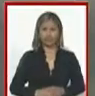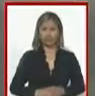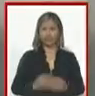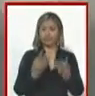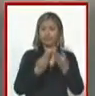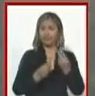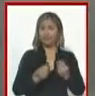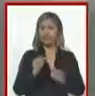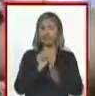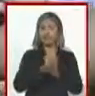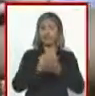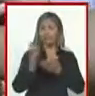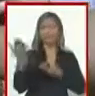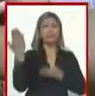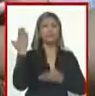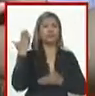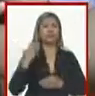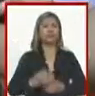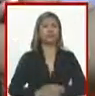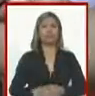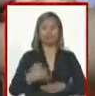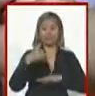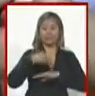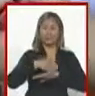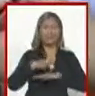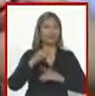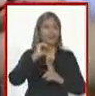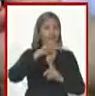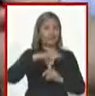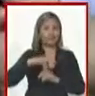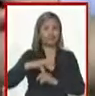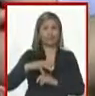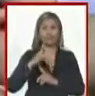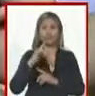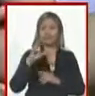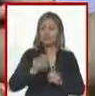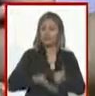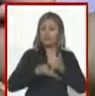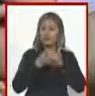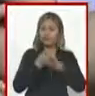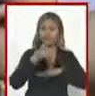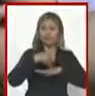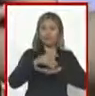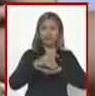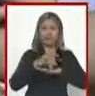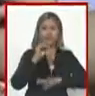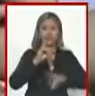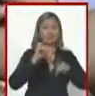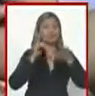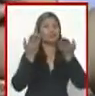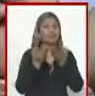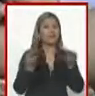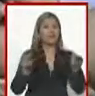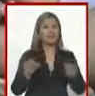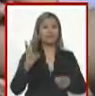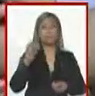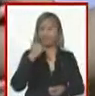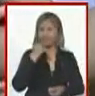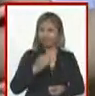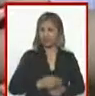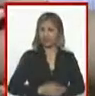activo desde hace una semana. Lo que se está enviando es el helicóptero. Todavía no se está enviando ayuda humanitaria porque